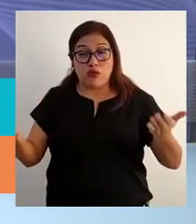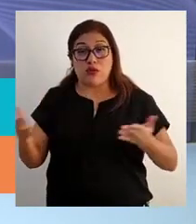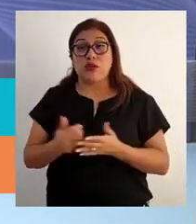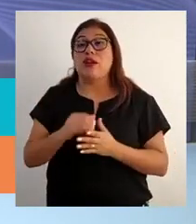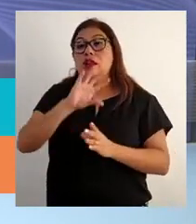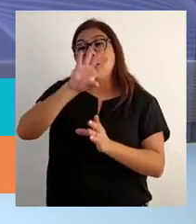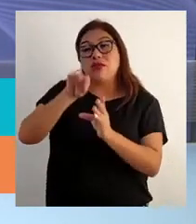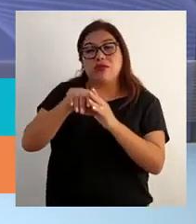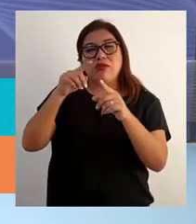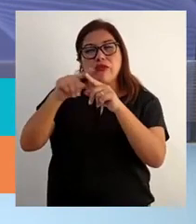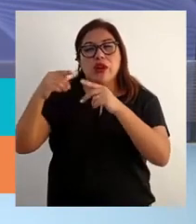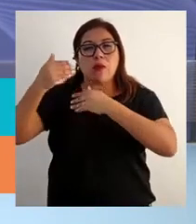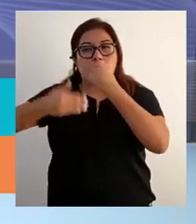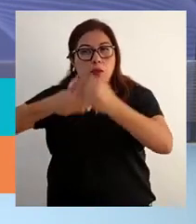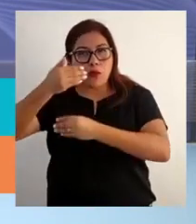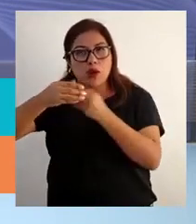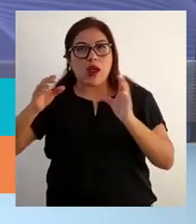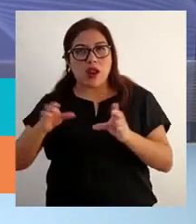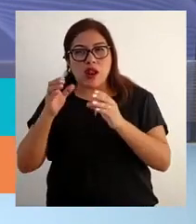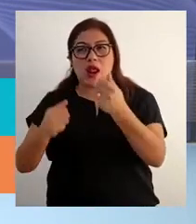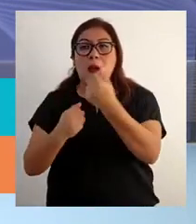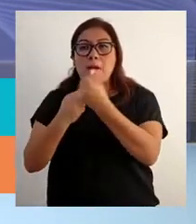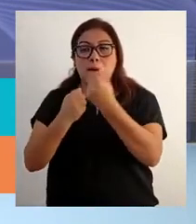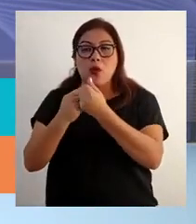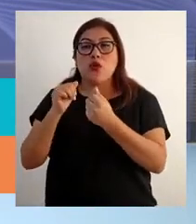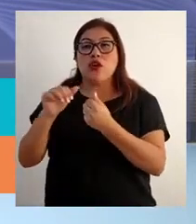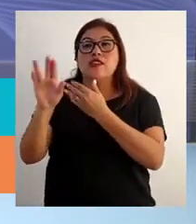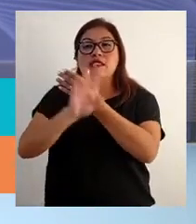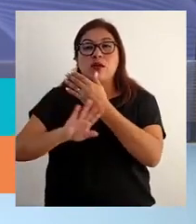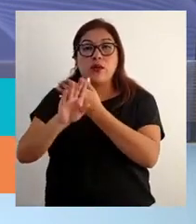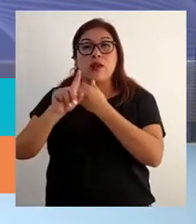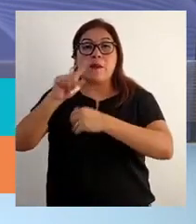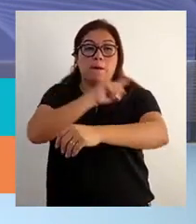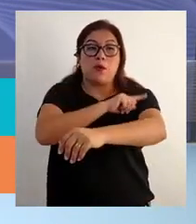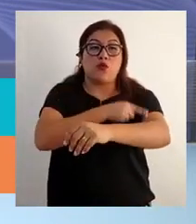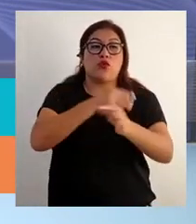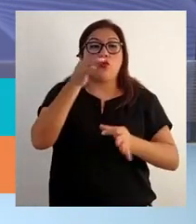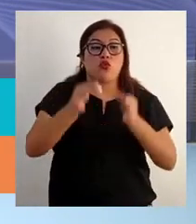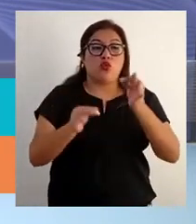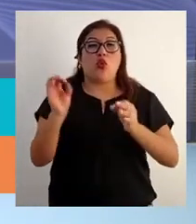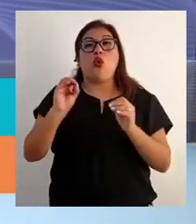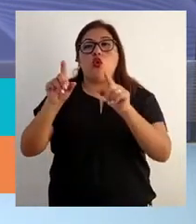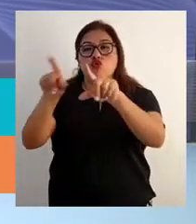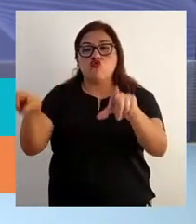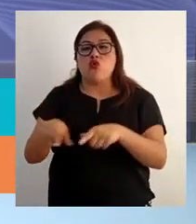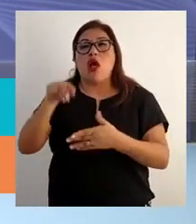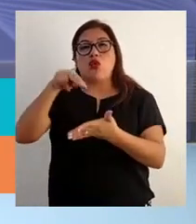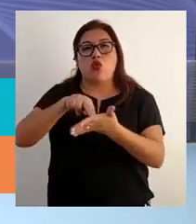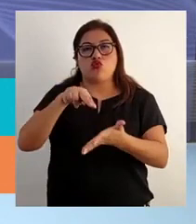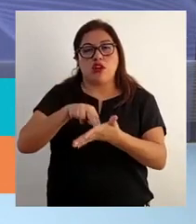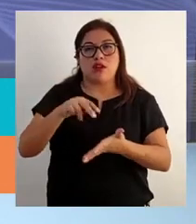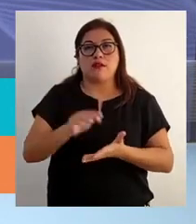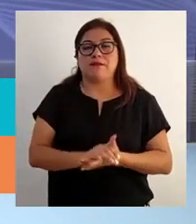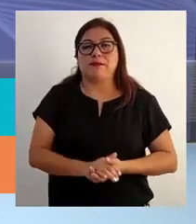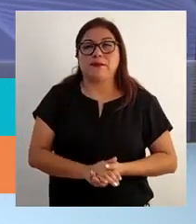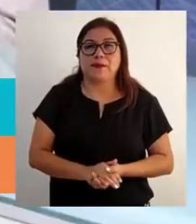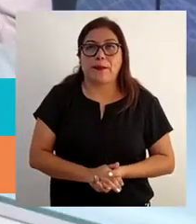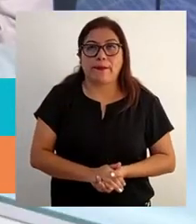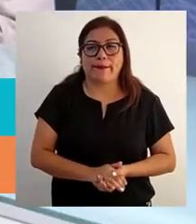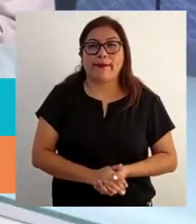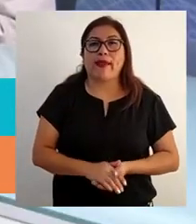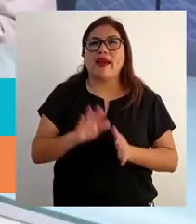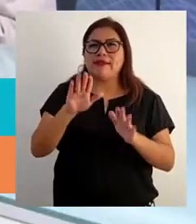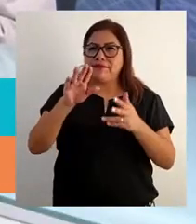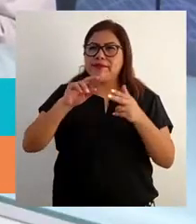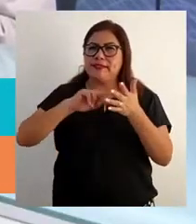que se vienen realizando de apoyos y salvaguardias en el Poder Judicial o en el ámbito notarial, ¿no? Doctora, entonces la persona con discapacidad ya